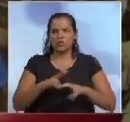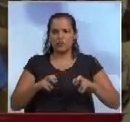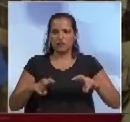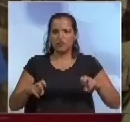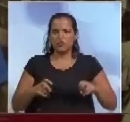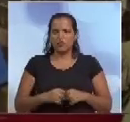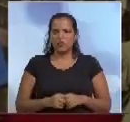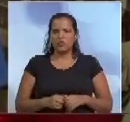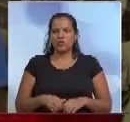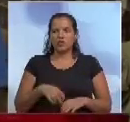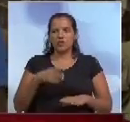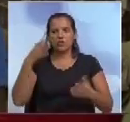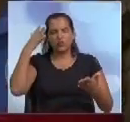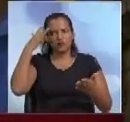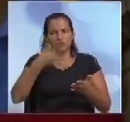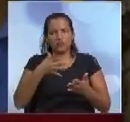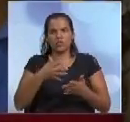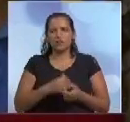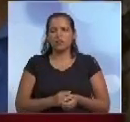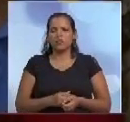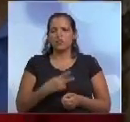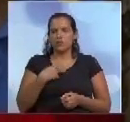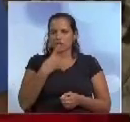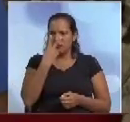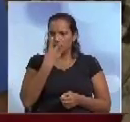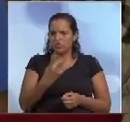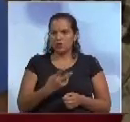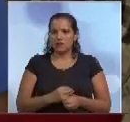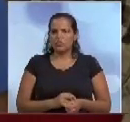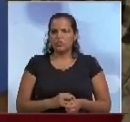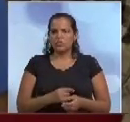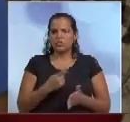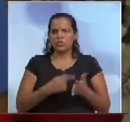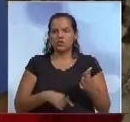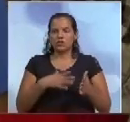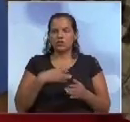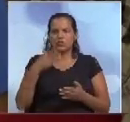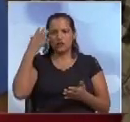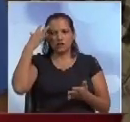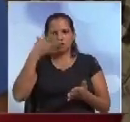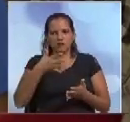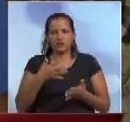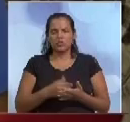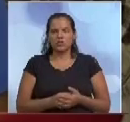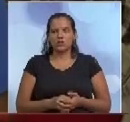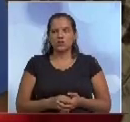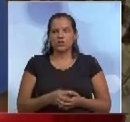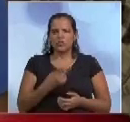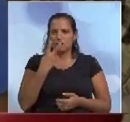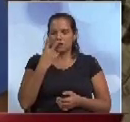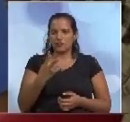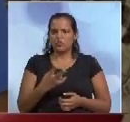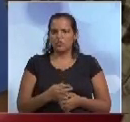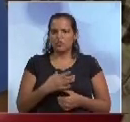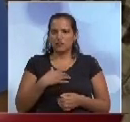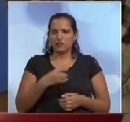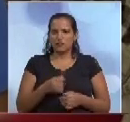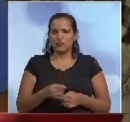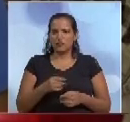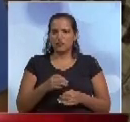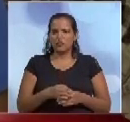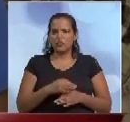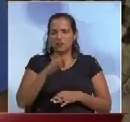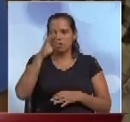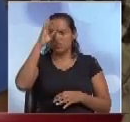alumnos de niveles superiores en calidad de veedores. Para que los estudiantes puedan de alguna manera abordar dentro de las